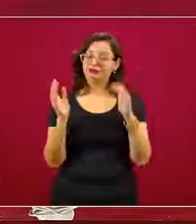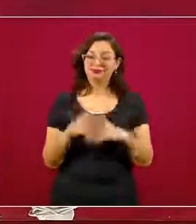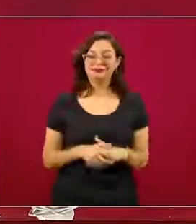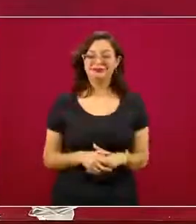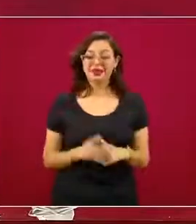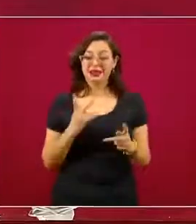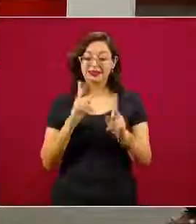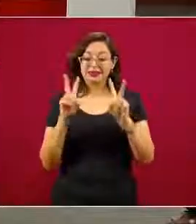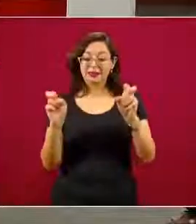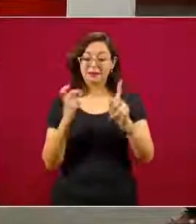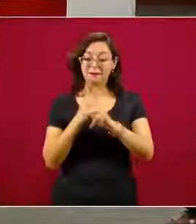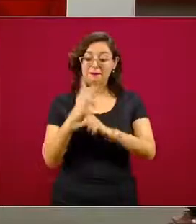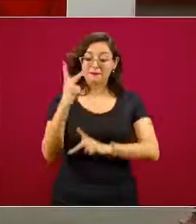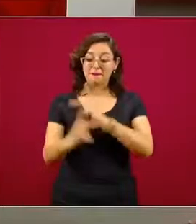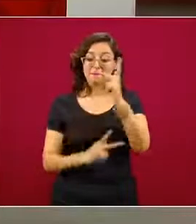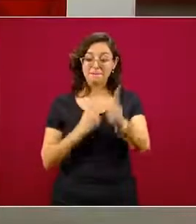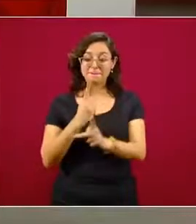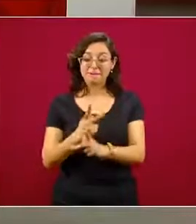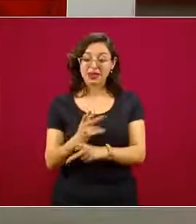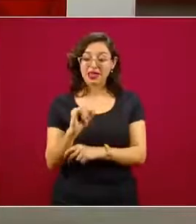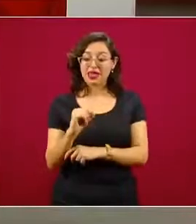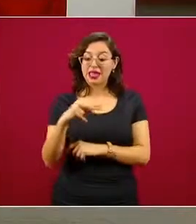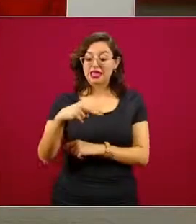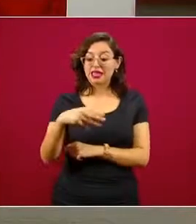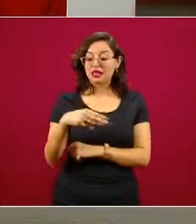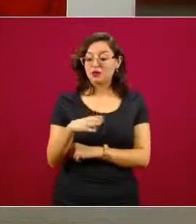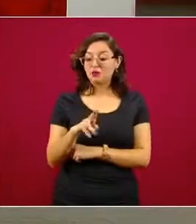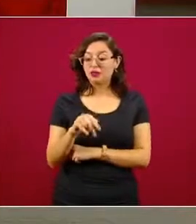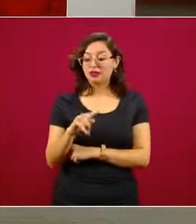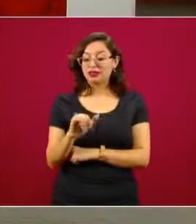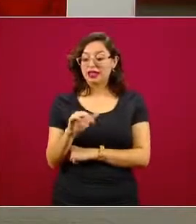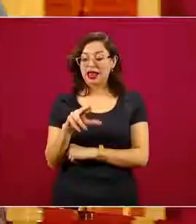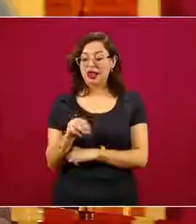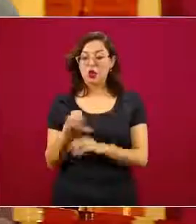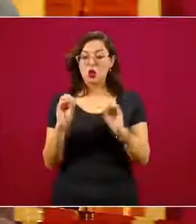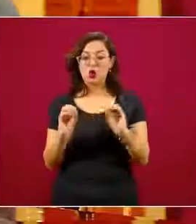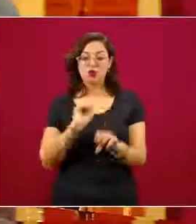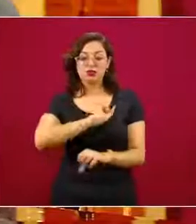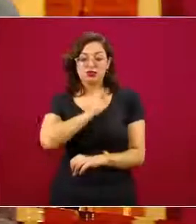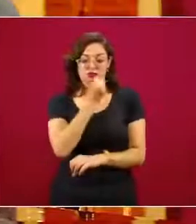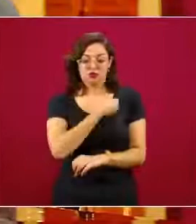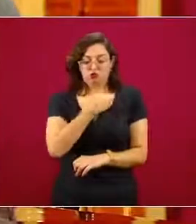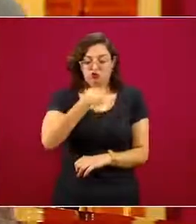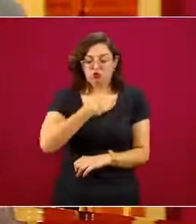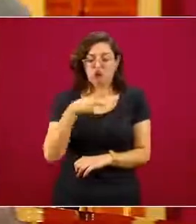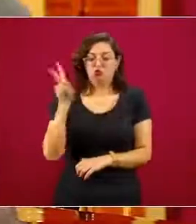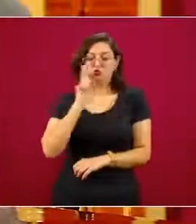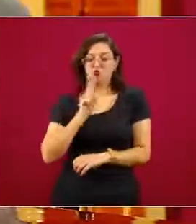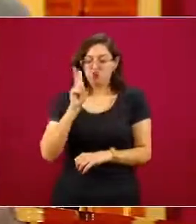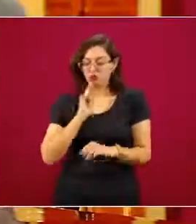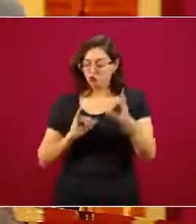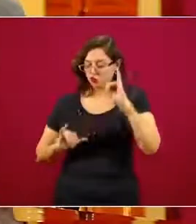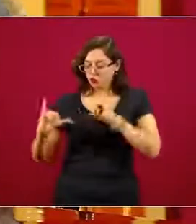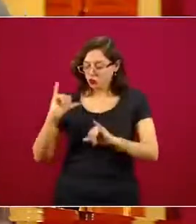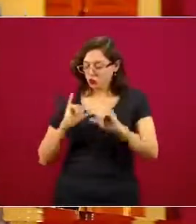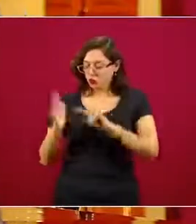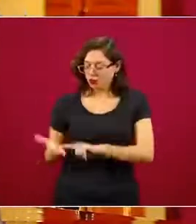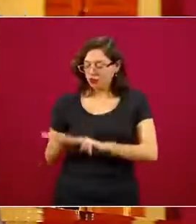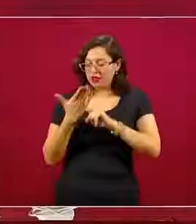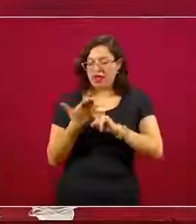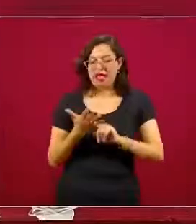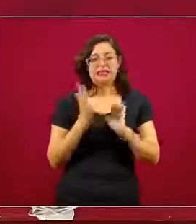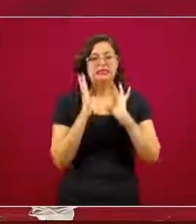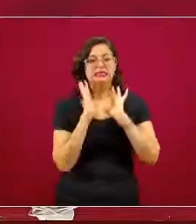de pasaporte inmunitario, pasaporte sanitario es: yo me hago la prueba y ya tengo una garantía de que ya lo